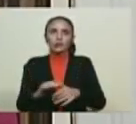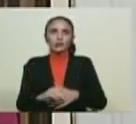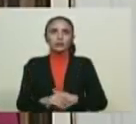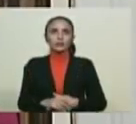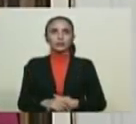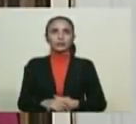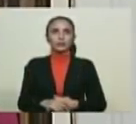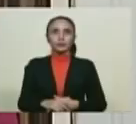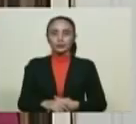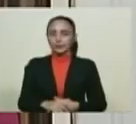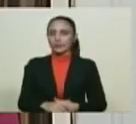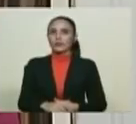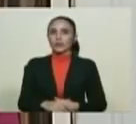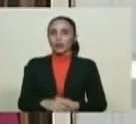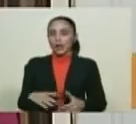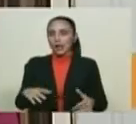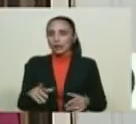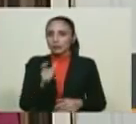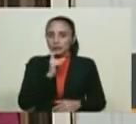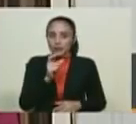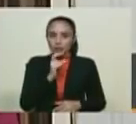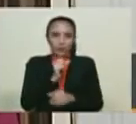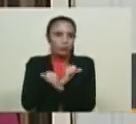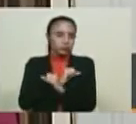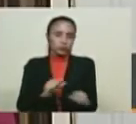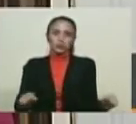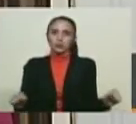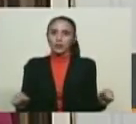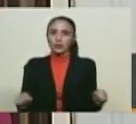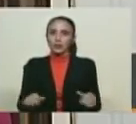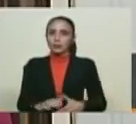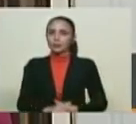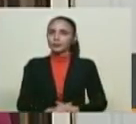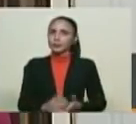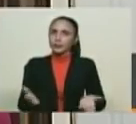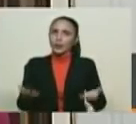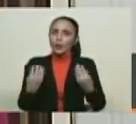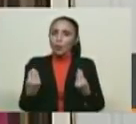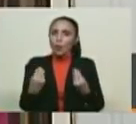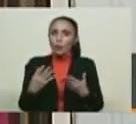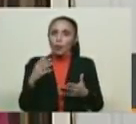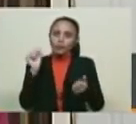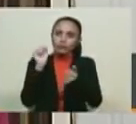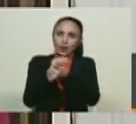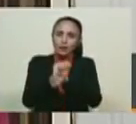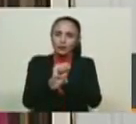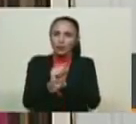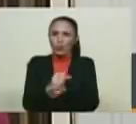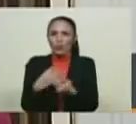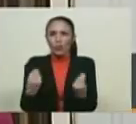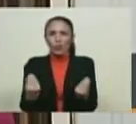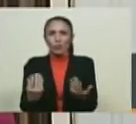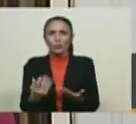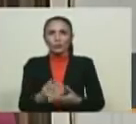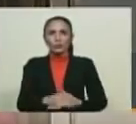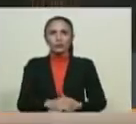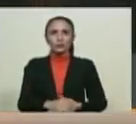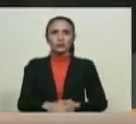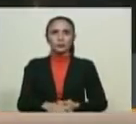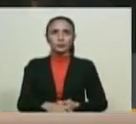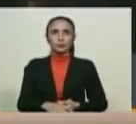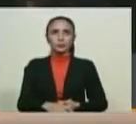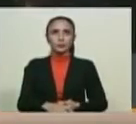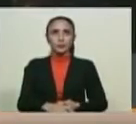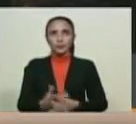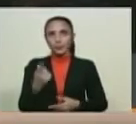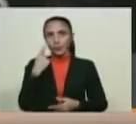Es inimaginable para nadie que tenga un poco de coherencia, de decencia, pensar en